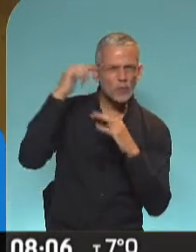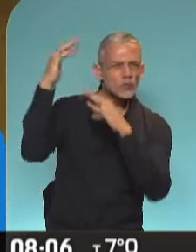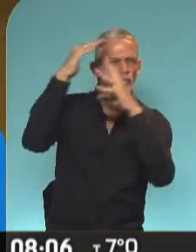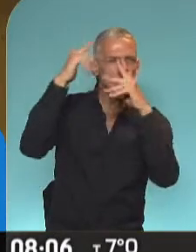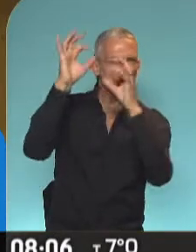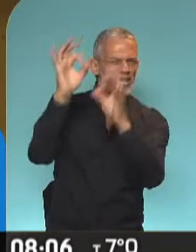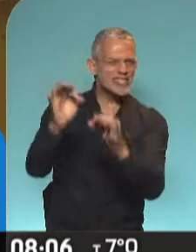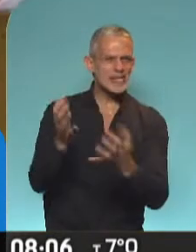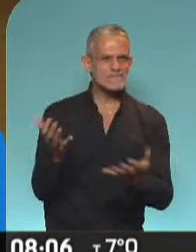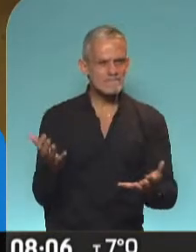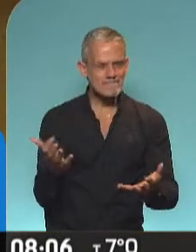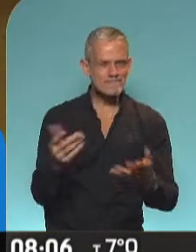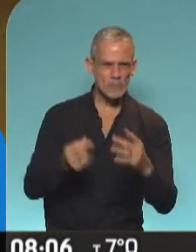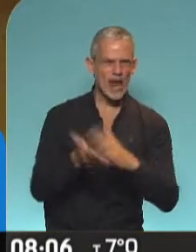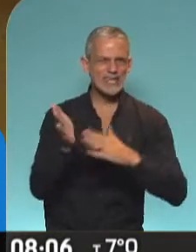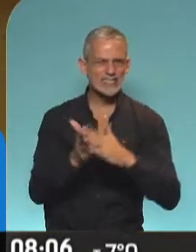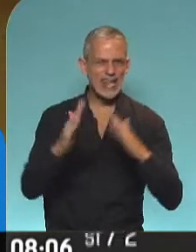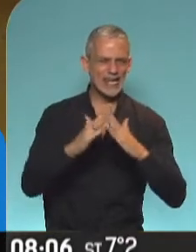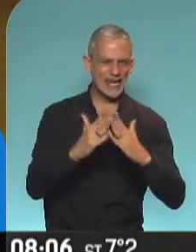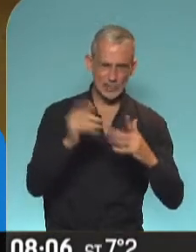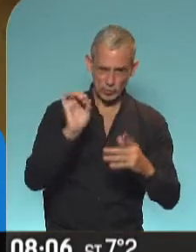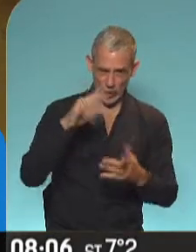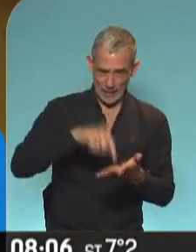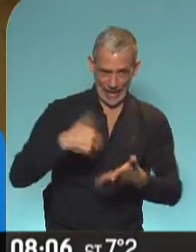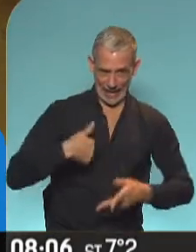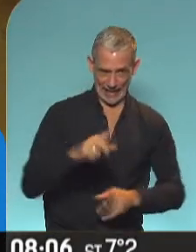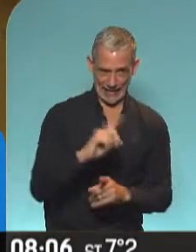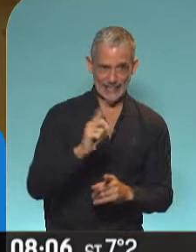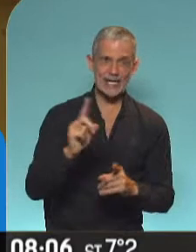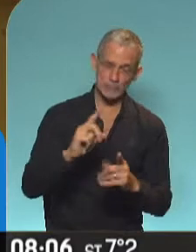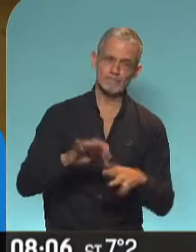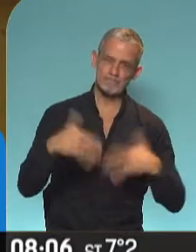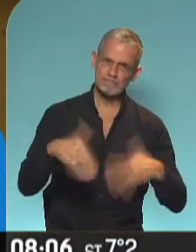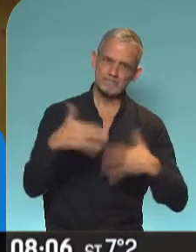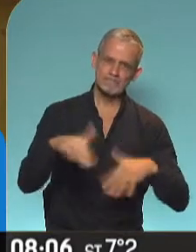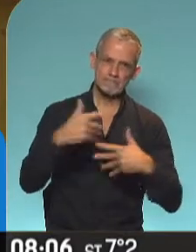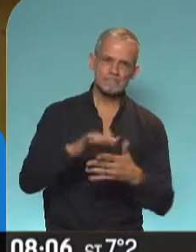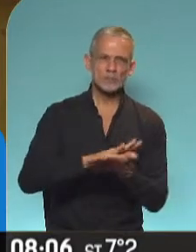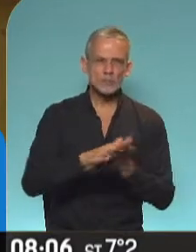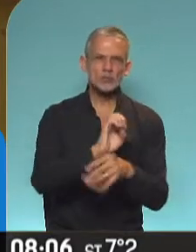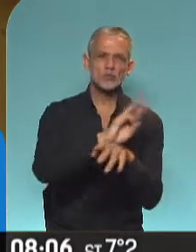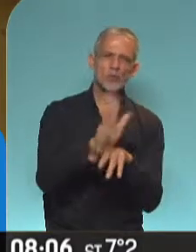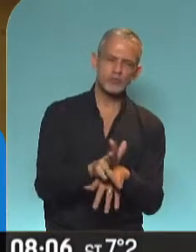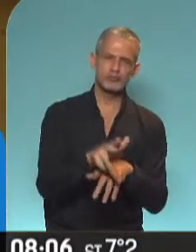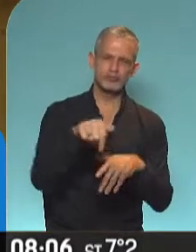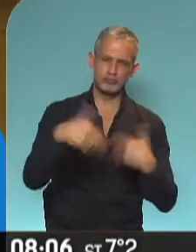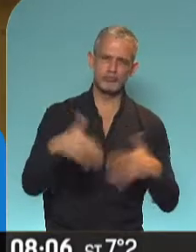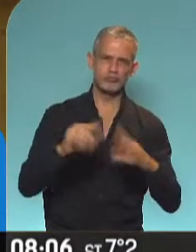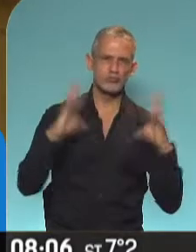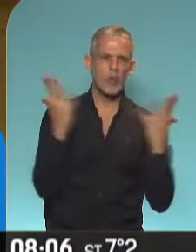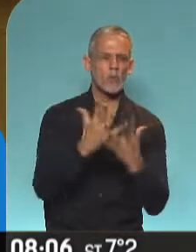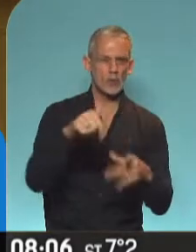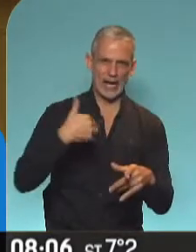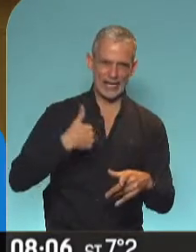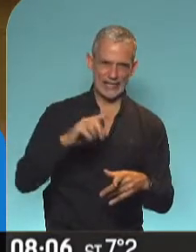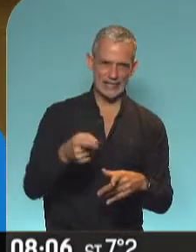salir finalmente, a nivel planetario, hablo, no solamente de la República Argentina, de esta pandemia que nos está golpeando, que nos ha golpeado y mucho. Para hablar de esto,